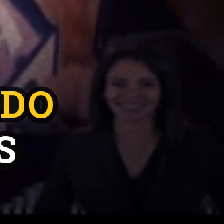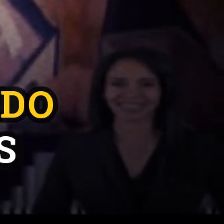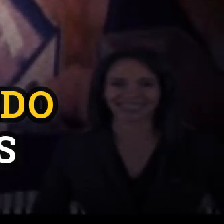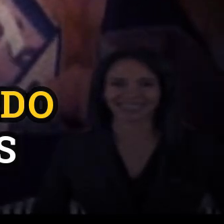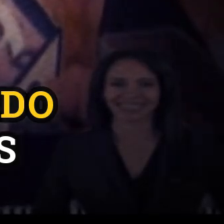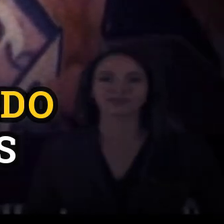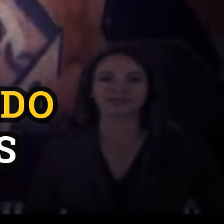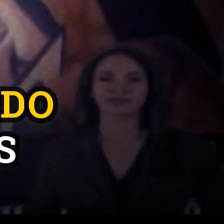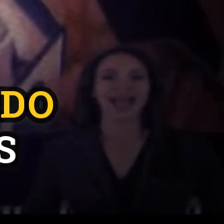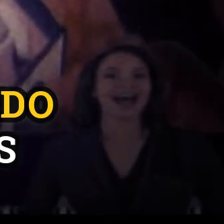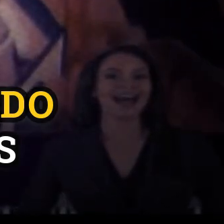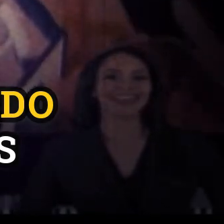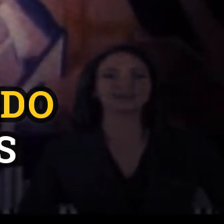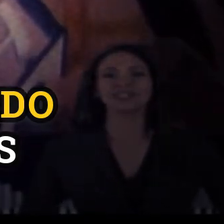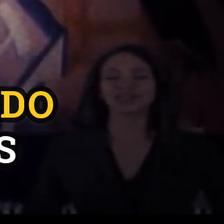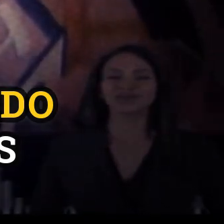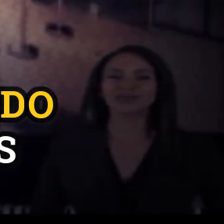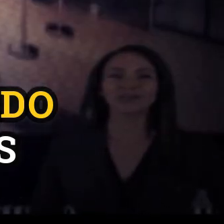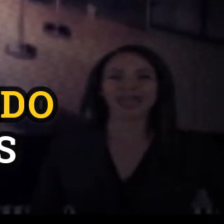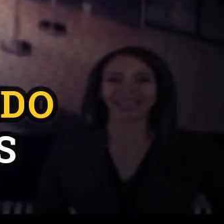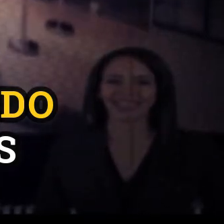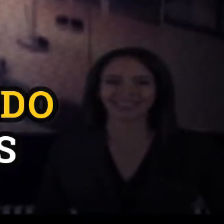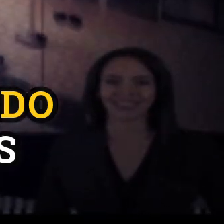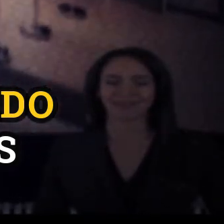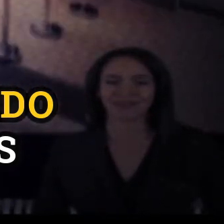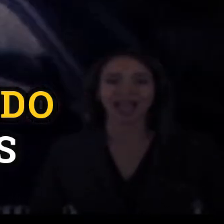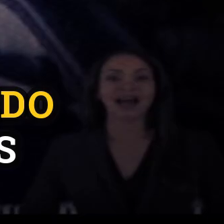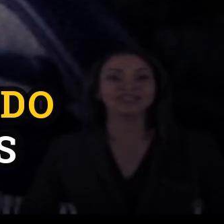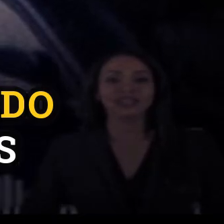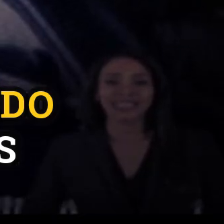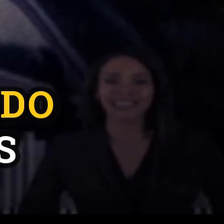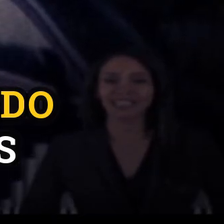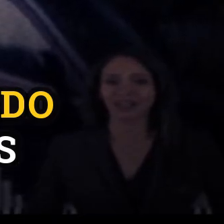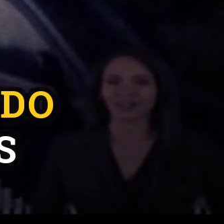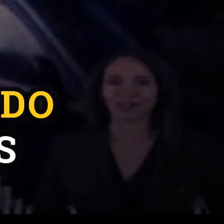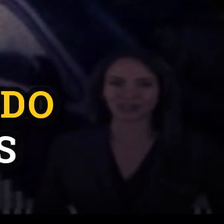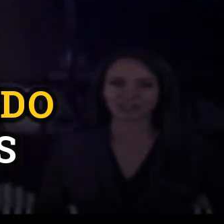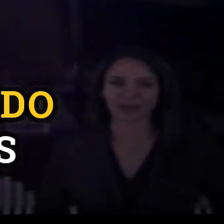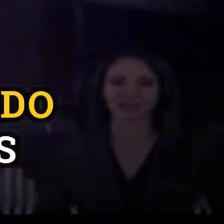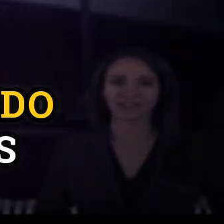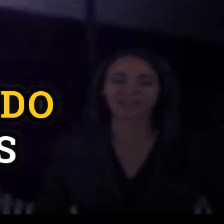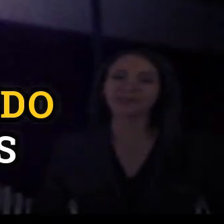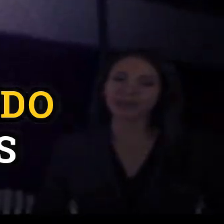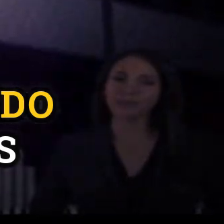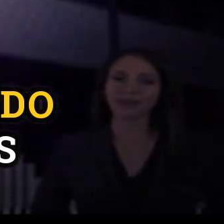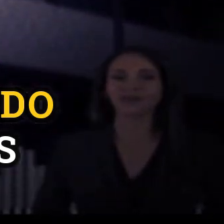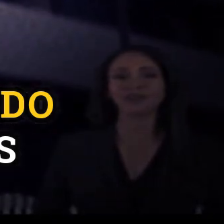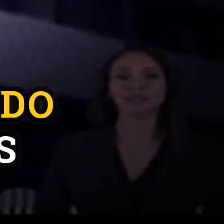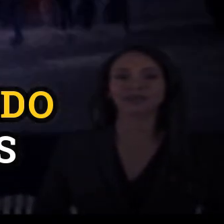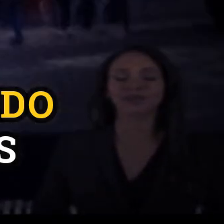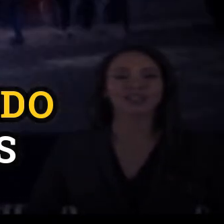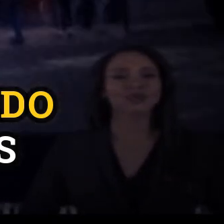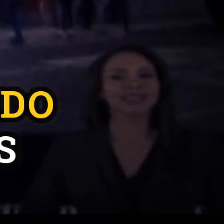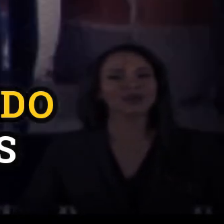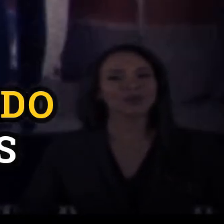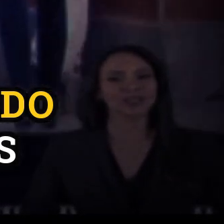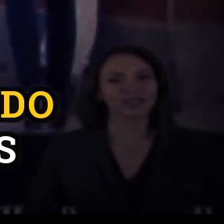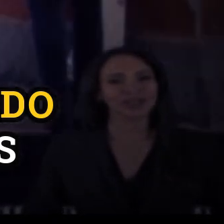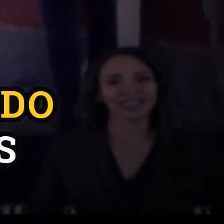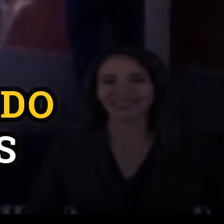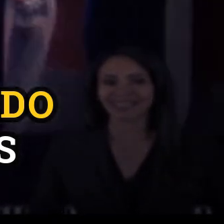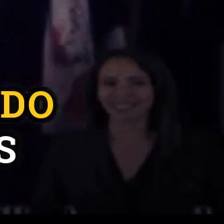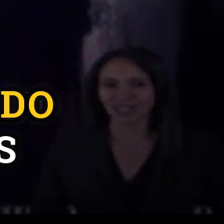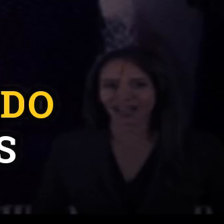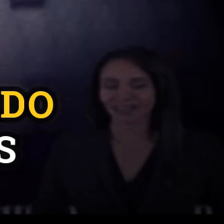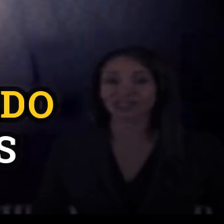día se van a preocupar por hacer reformas en el transporte público el día que se tengan que atender en hospitales centros médicos postas vacunar a sus hijos así ir a